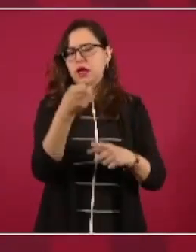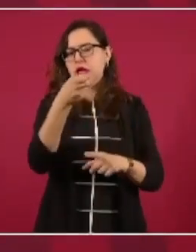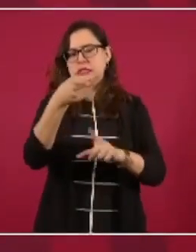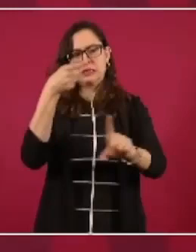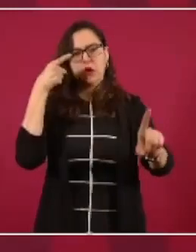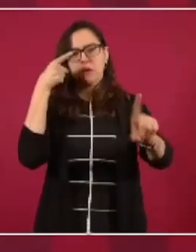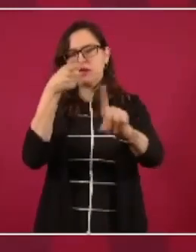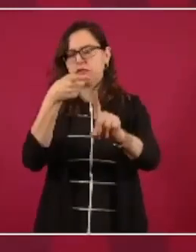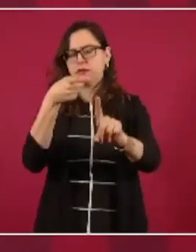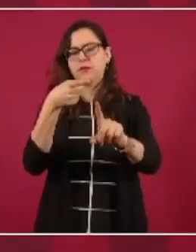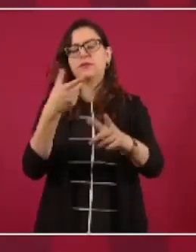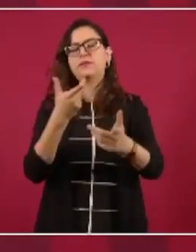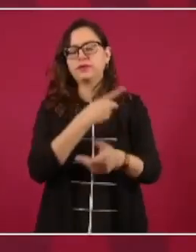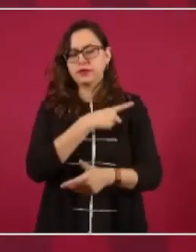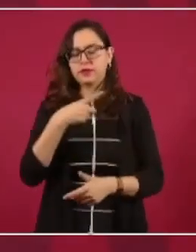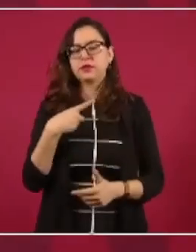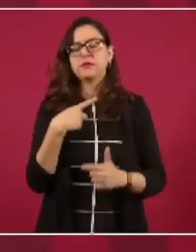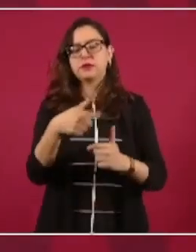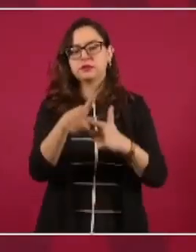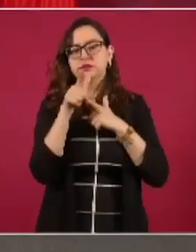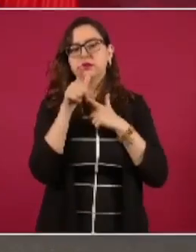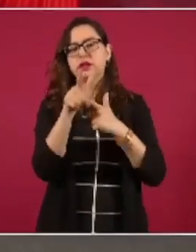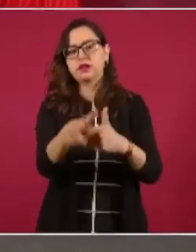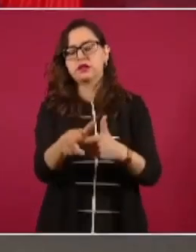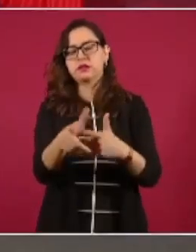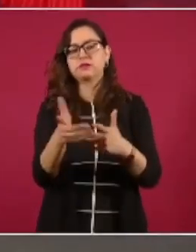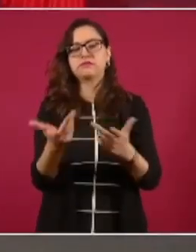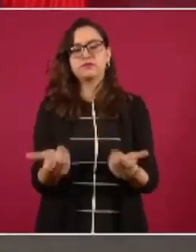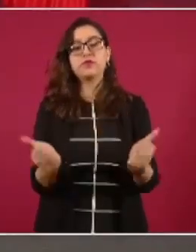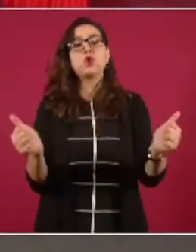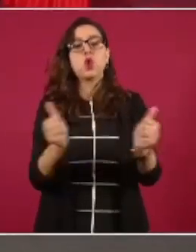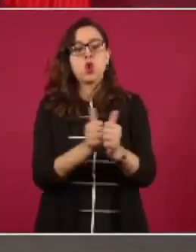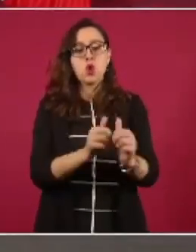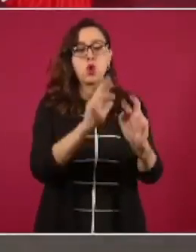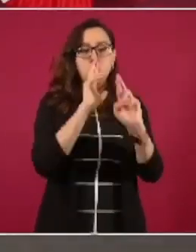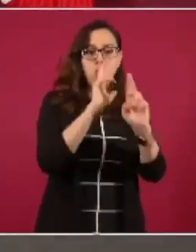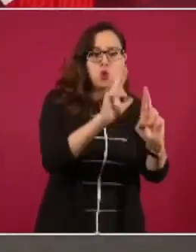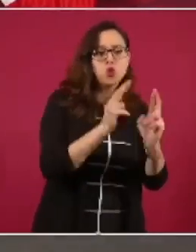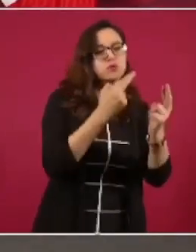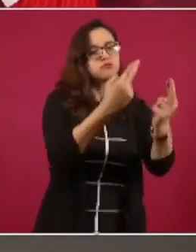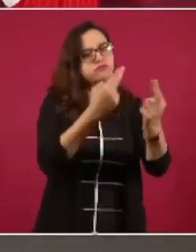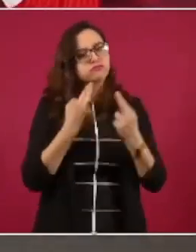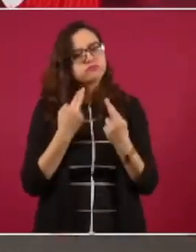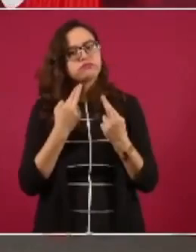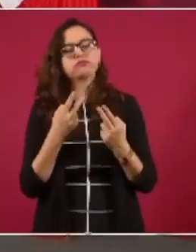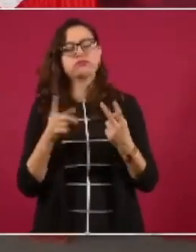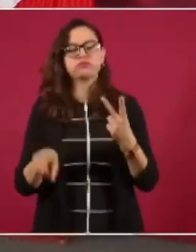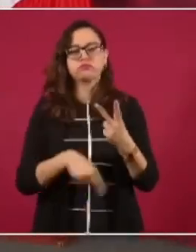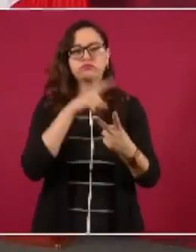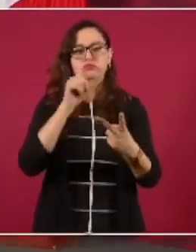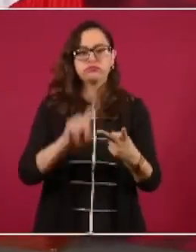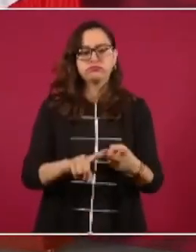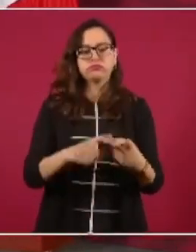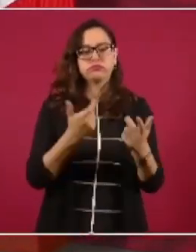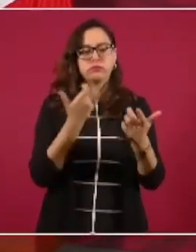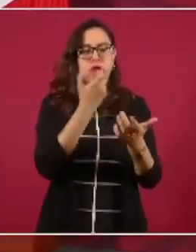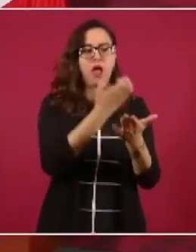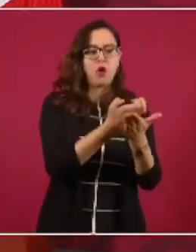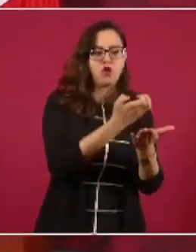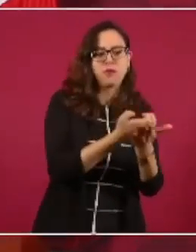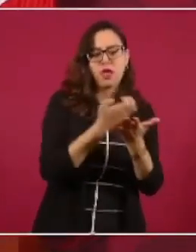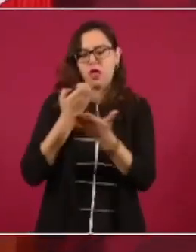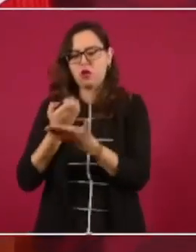mantenga la relación de respeto, que se sigan integrando nuestras economías